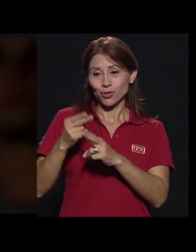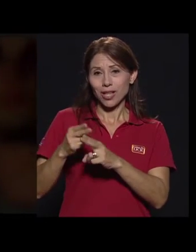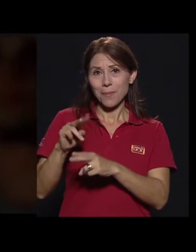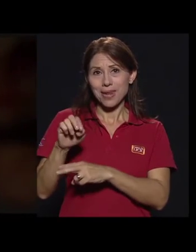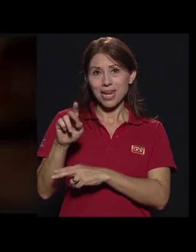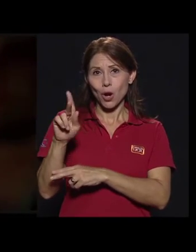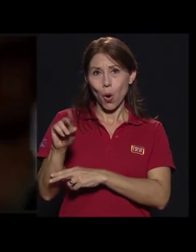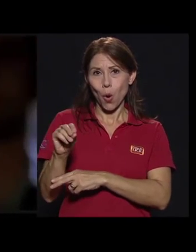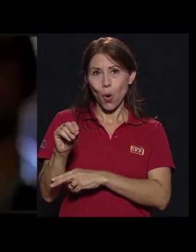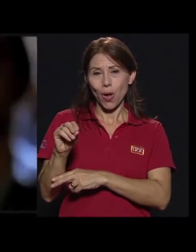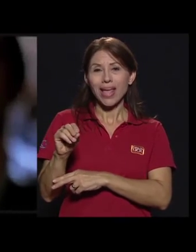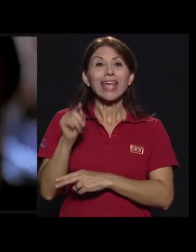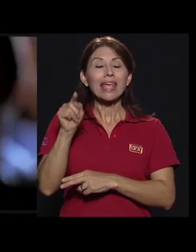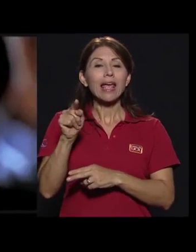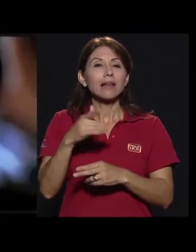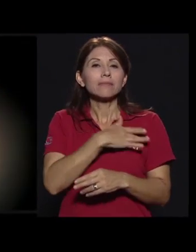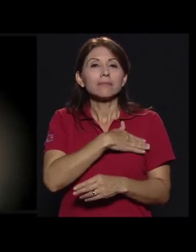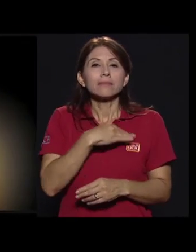películas.